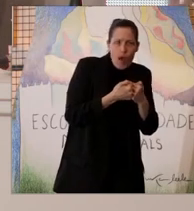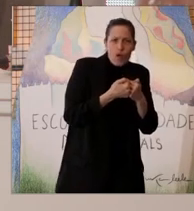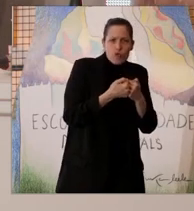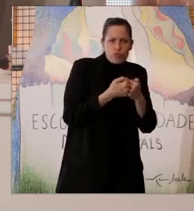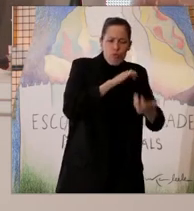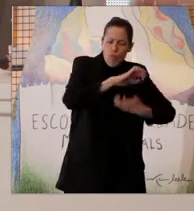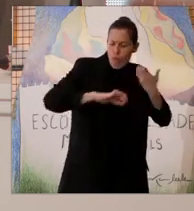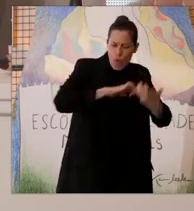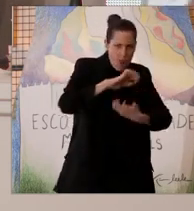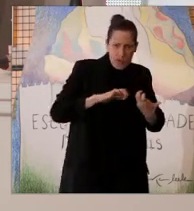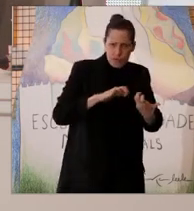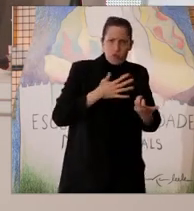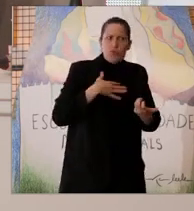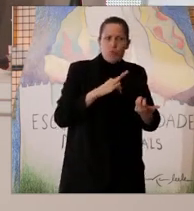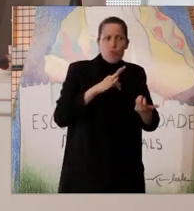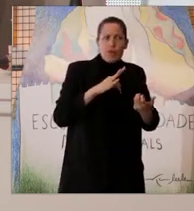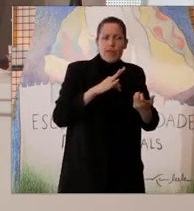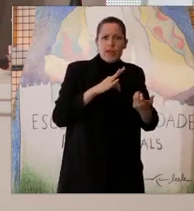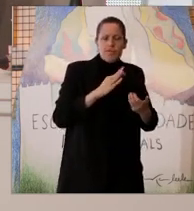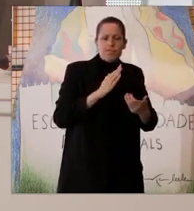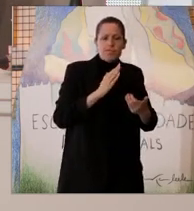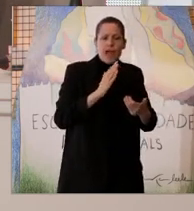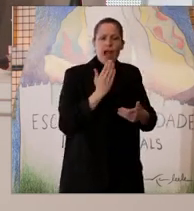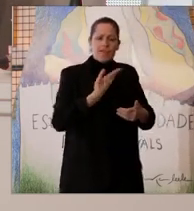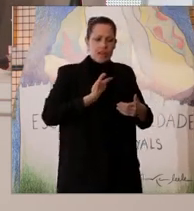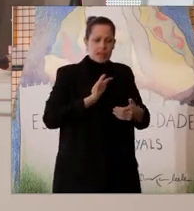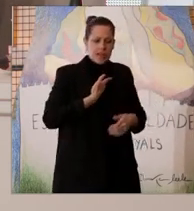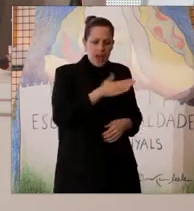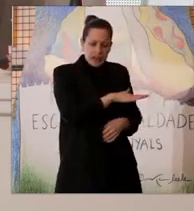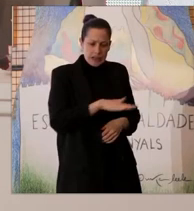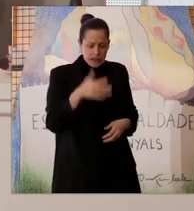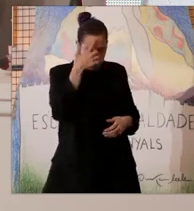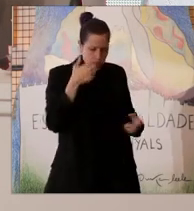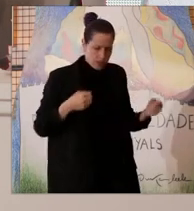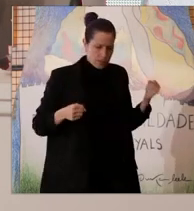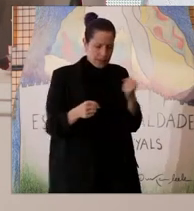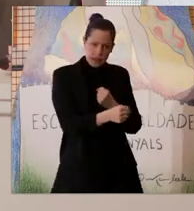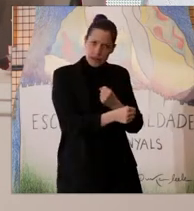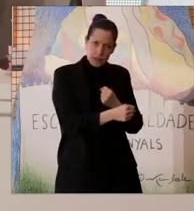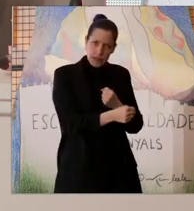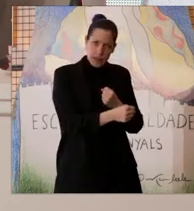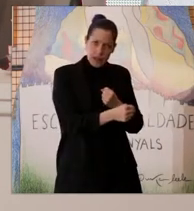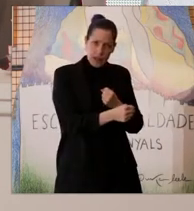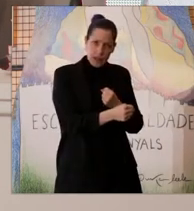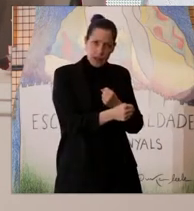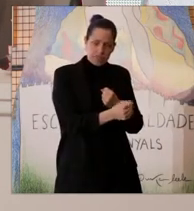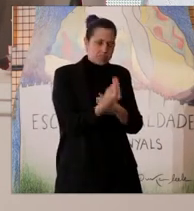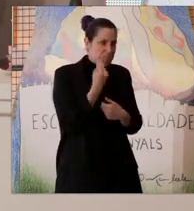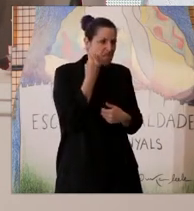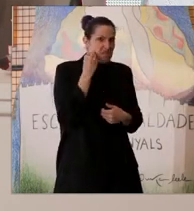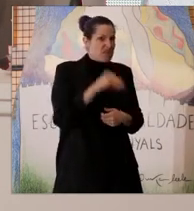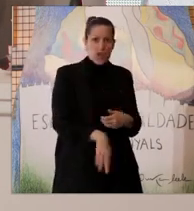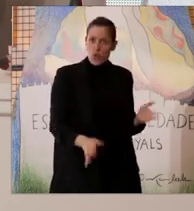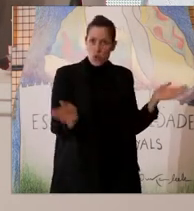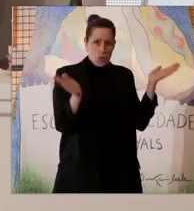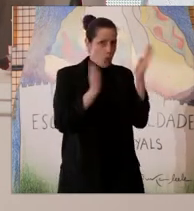por ejemplo la empatía en los menores A eso le sumas por supuesto el porno la libertad también con la que